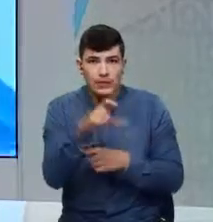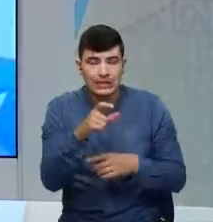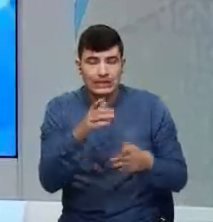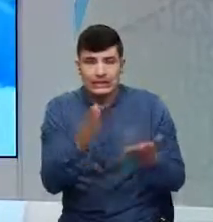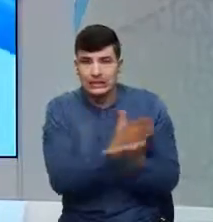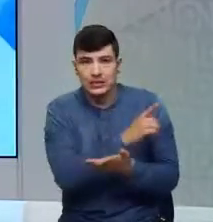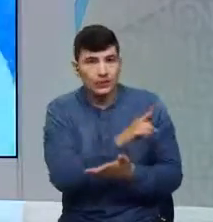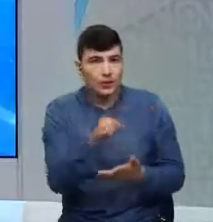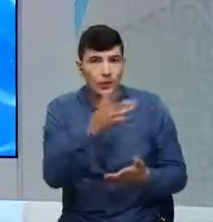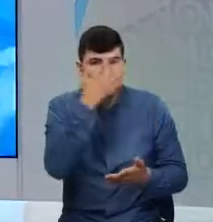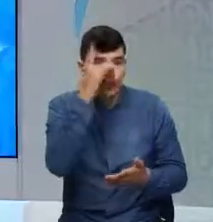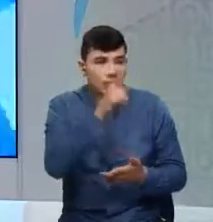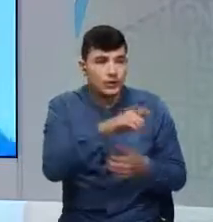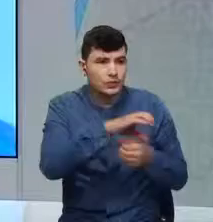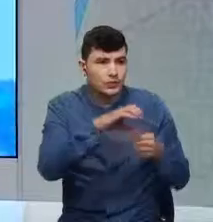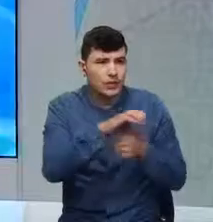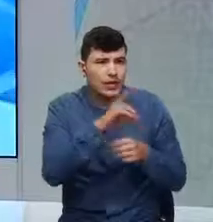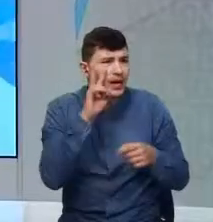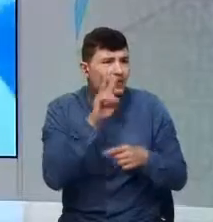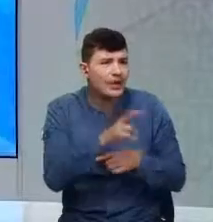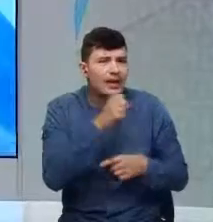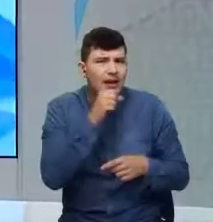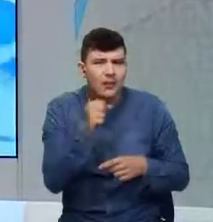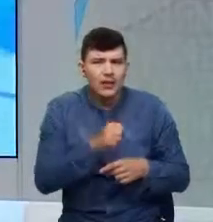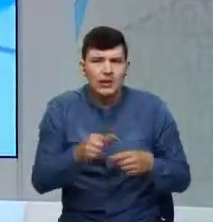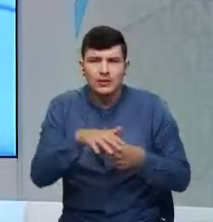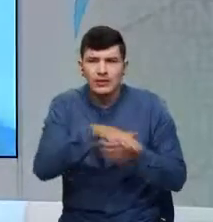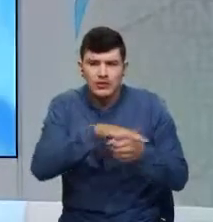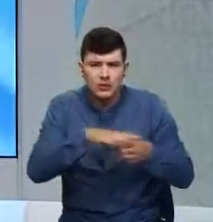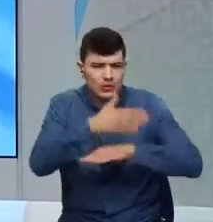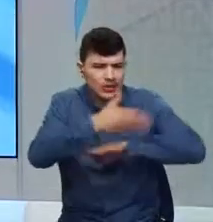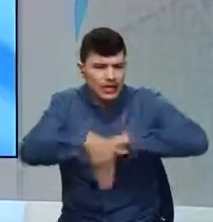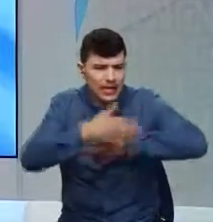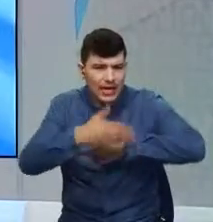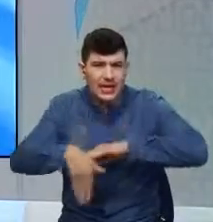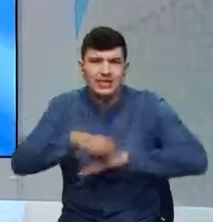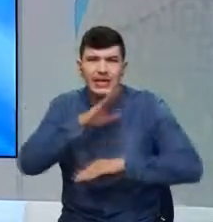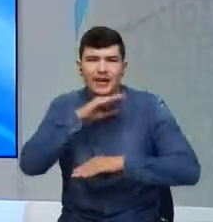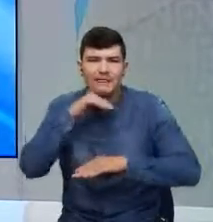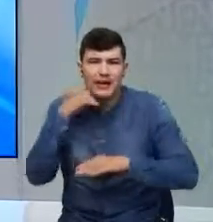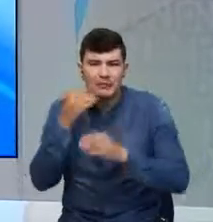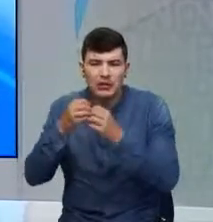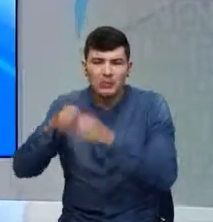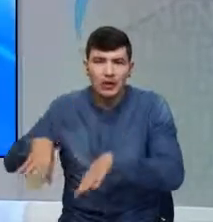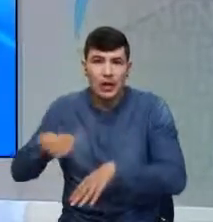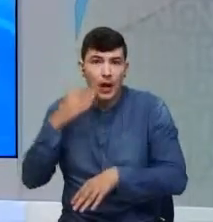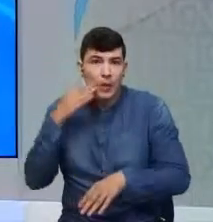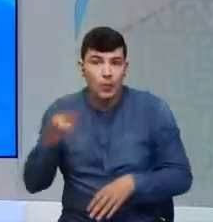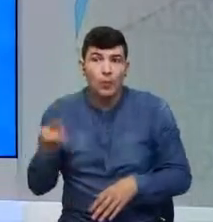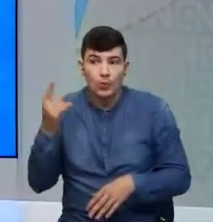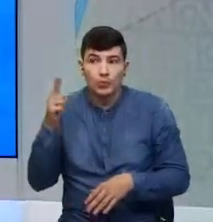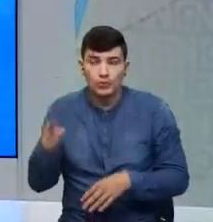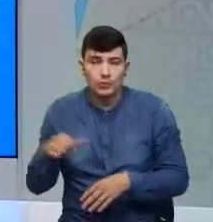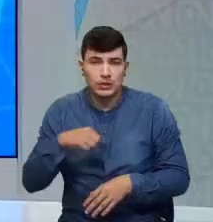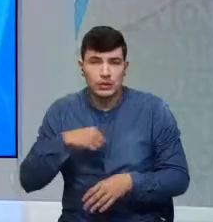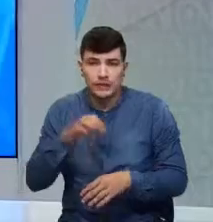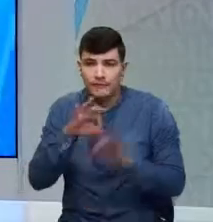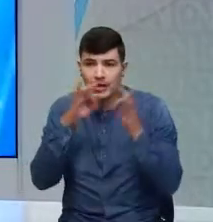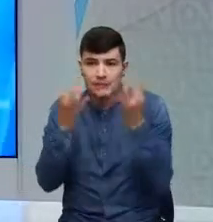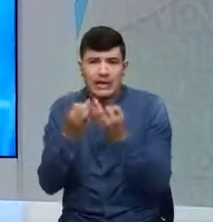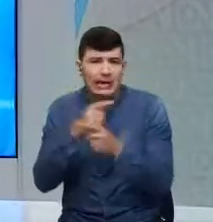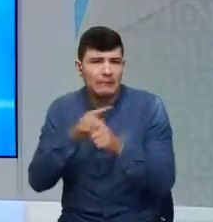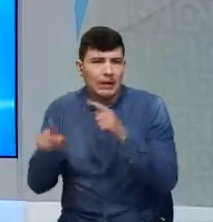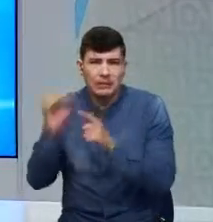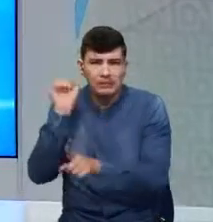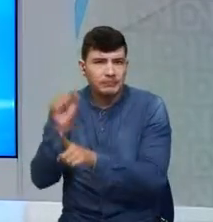a que la ciudad a diario evidencian abuelos en situación de calle, enfermos y en total abandono, aun cuando tienen familiares. Danilo Coronel, ¿qué